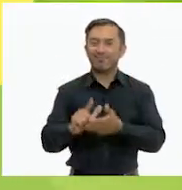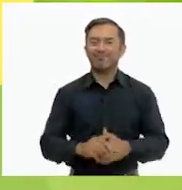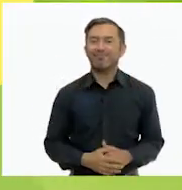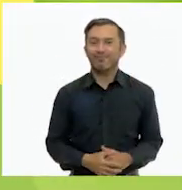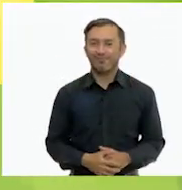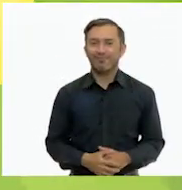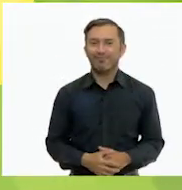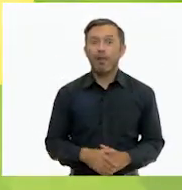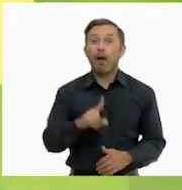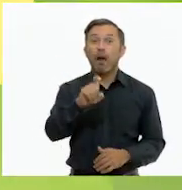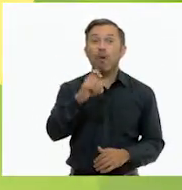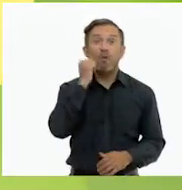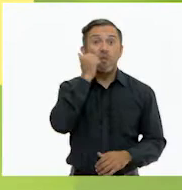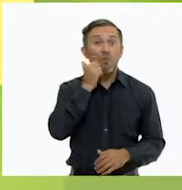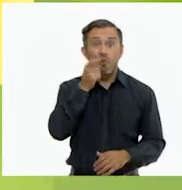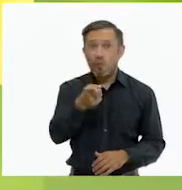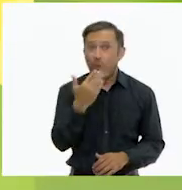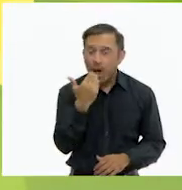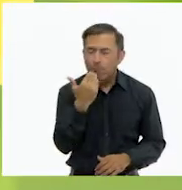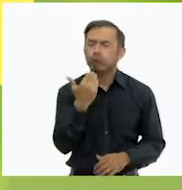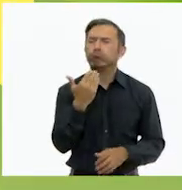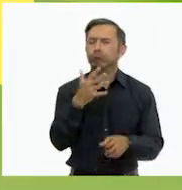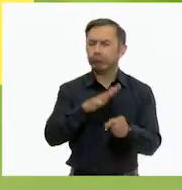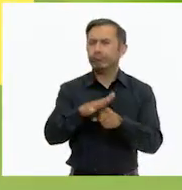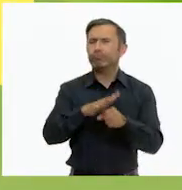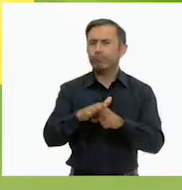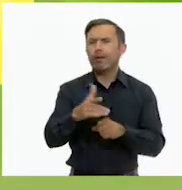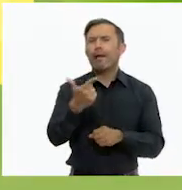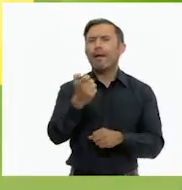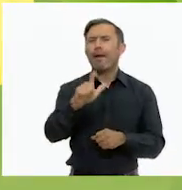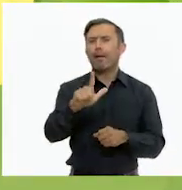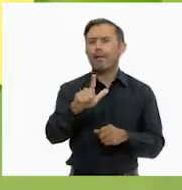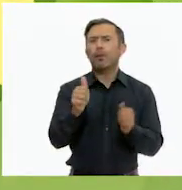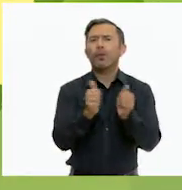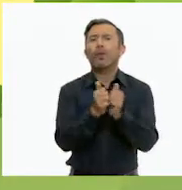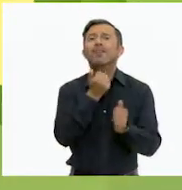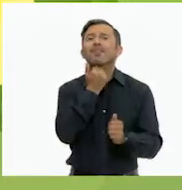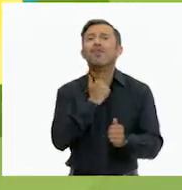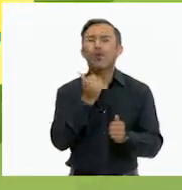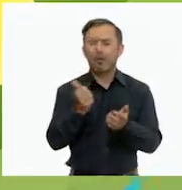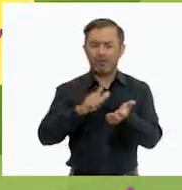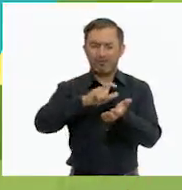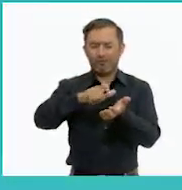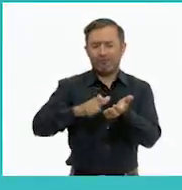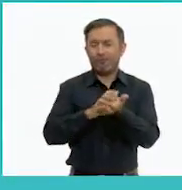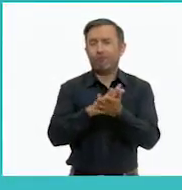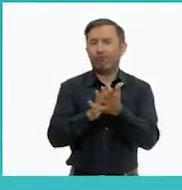no tienes agua y jabón, usa desinfectantes a base de alcohol. ¡Cuídate!